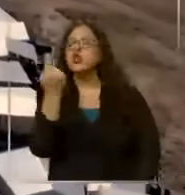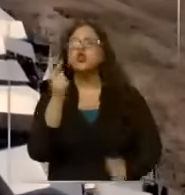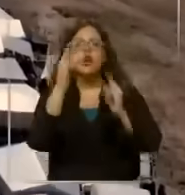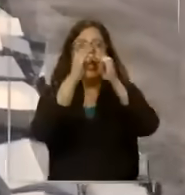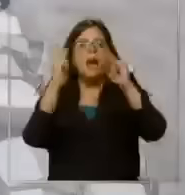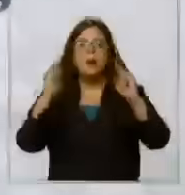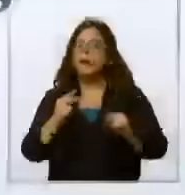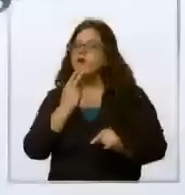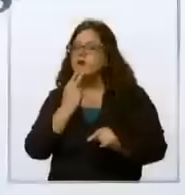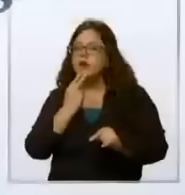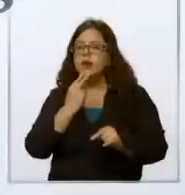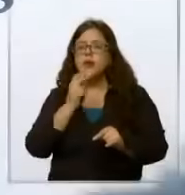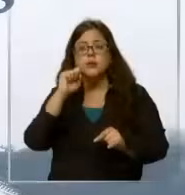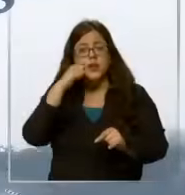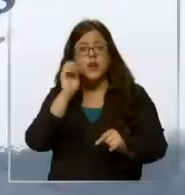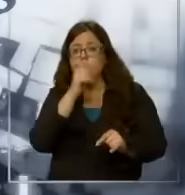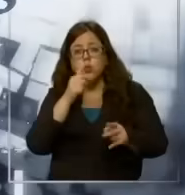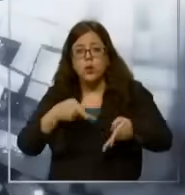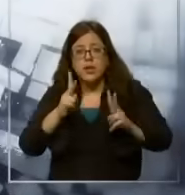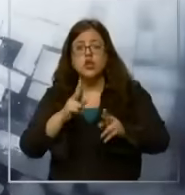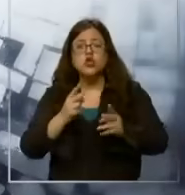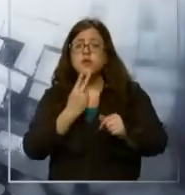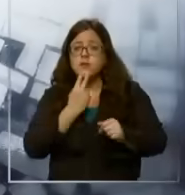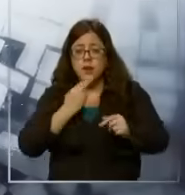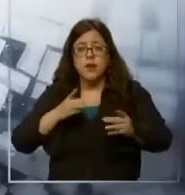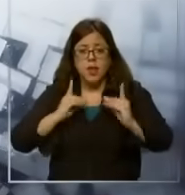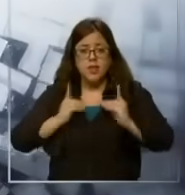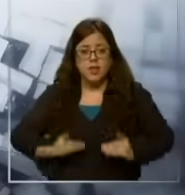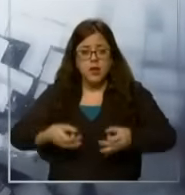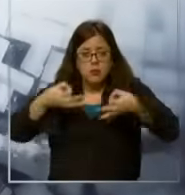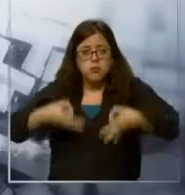tenemos derecho a vivir dignamente.